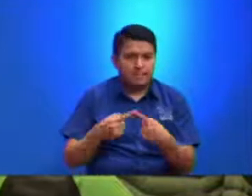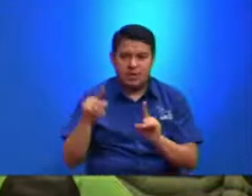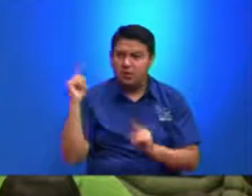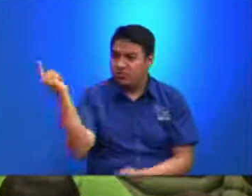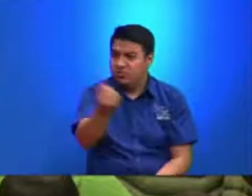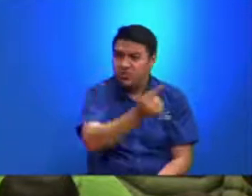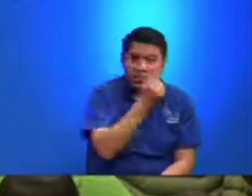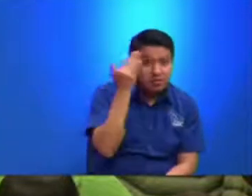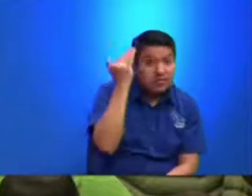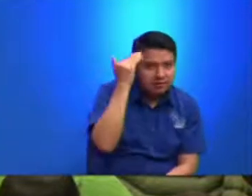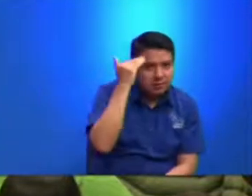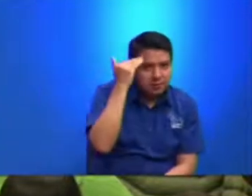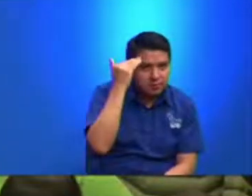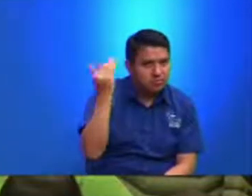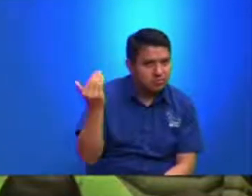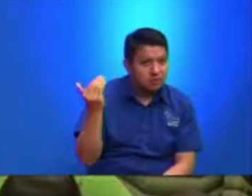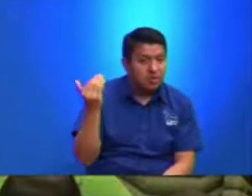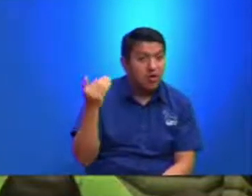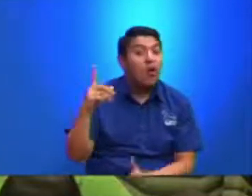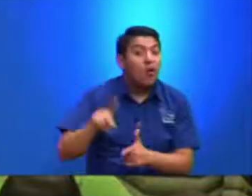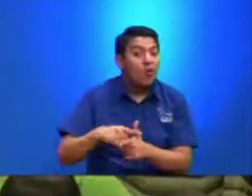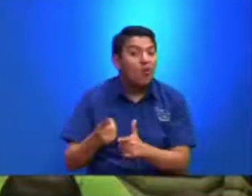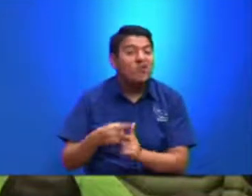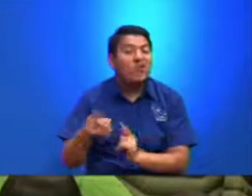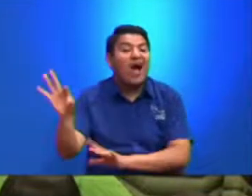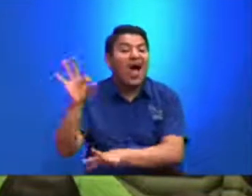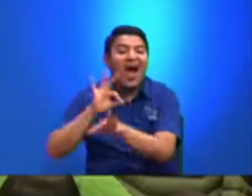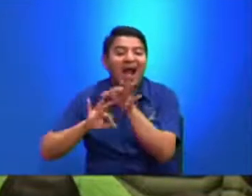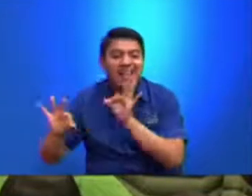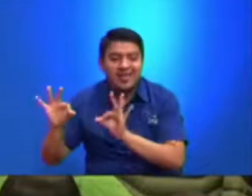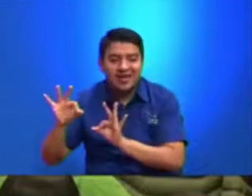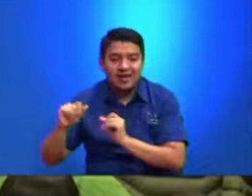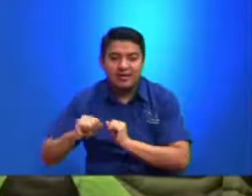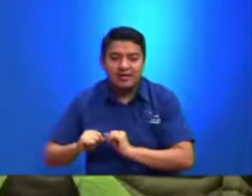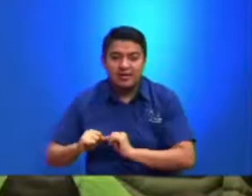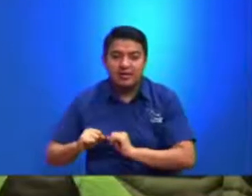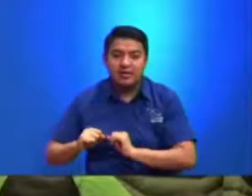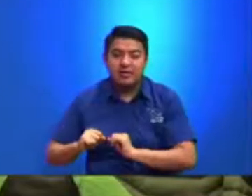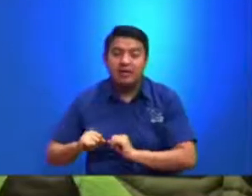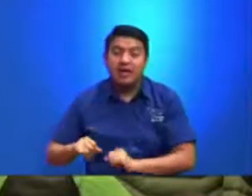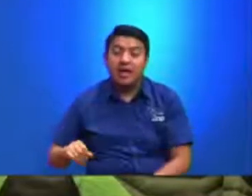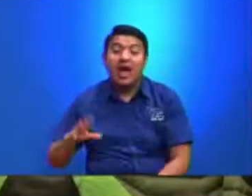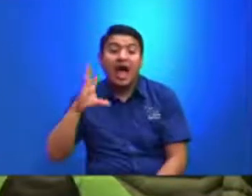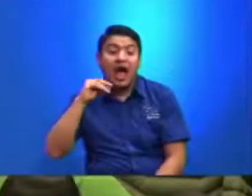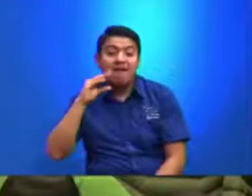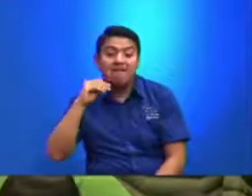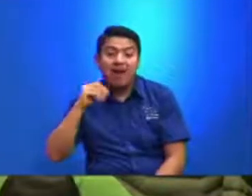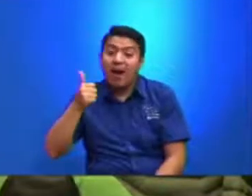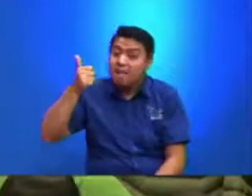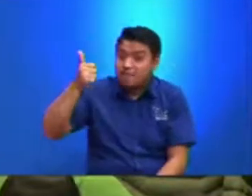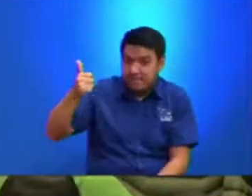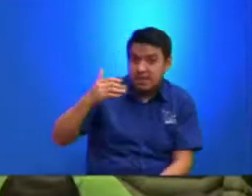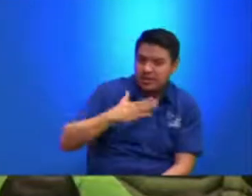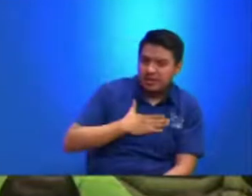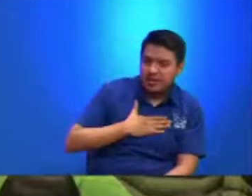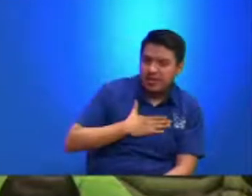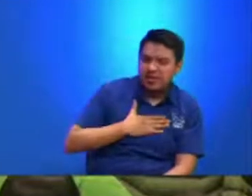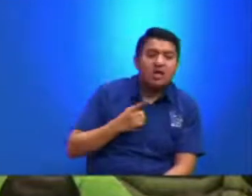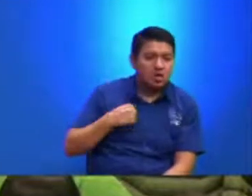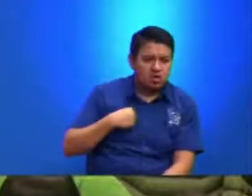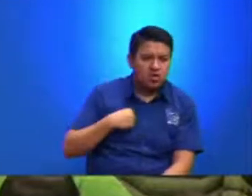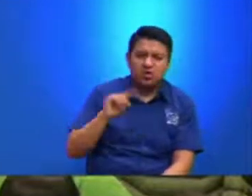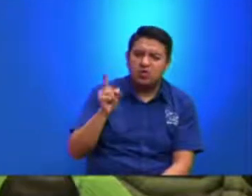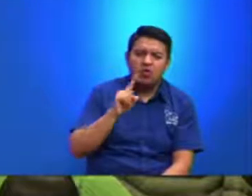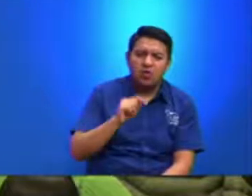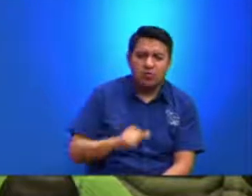soy no sé qué. Y la mamá lo adulaba, ¿verdad? Y entonces él, pero esa es una